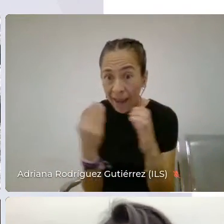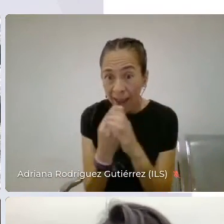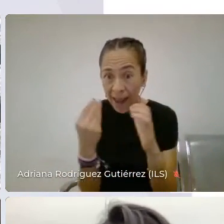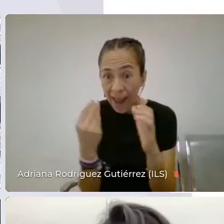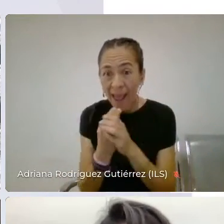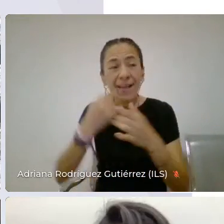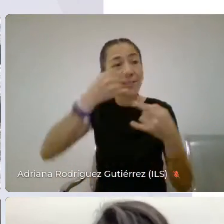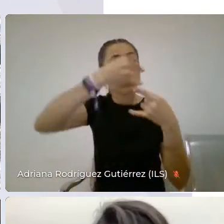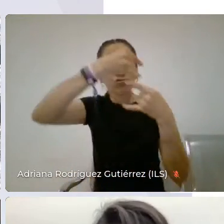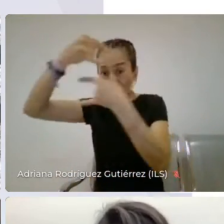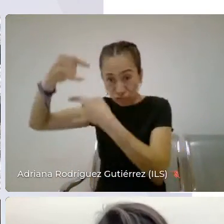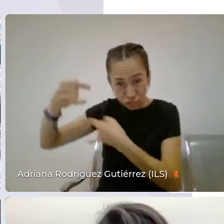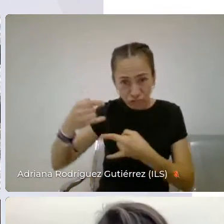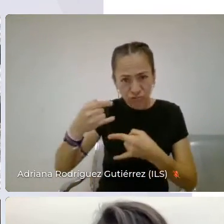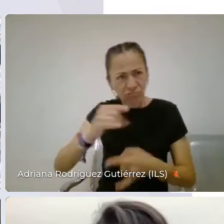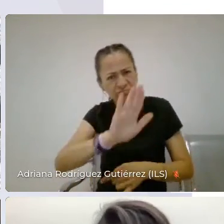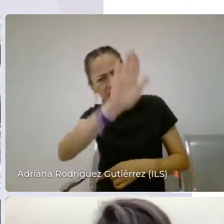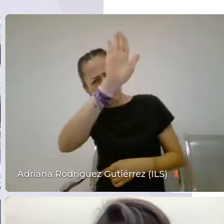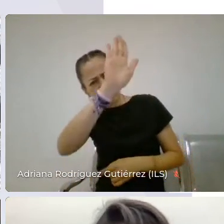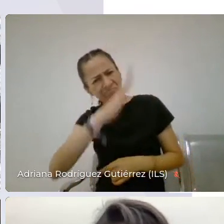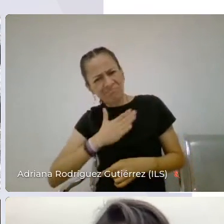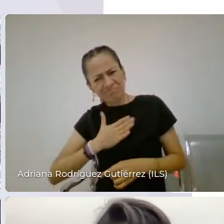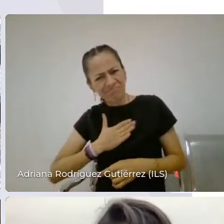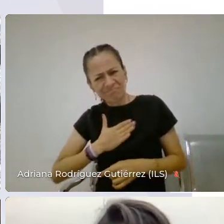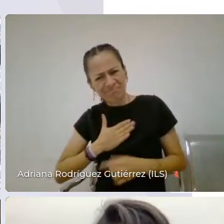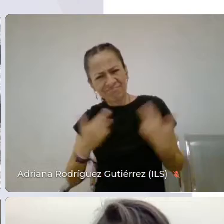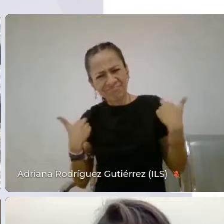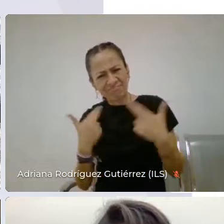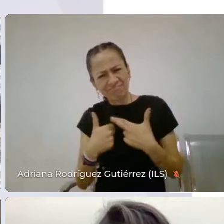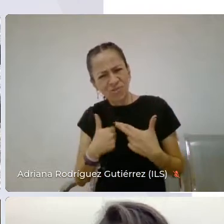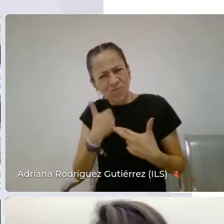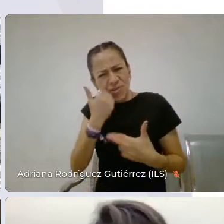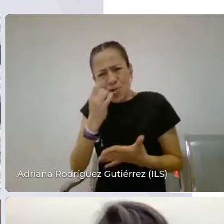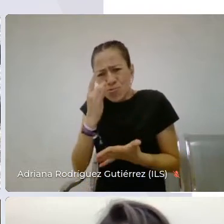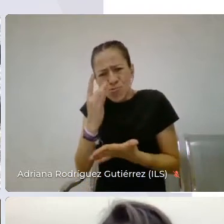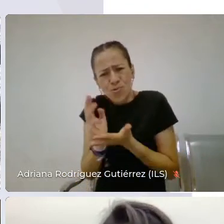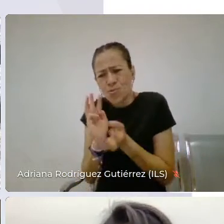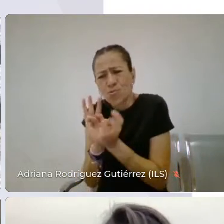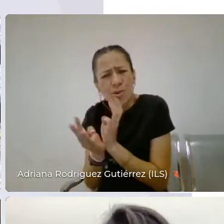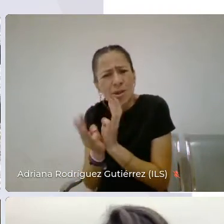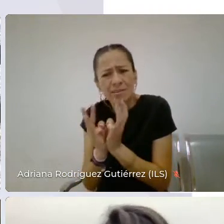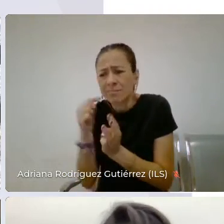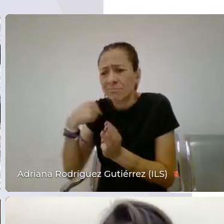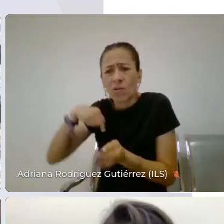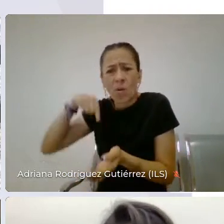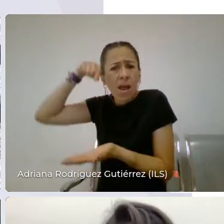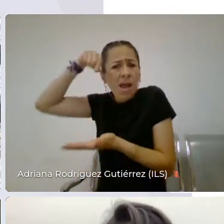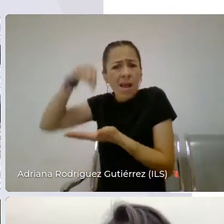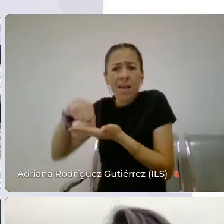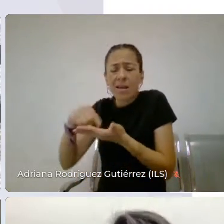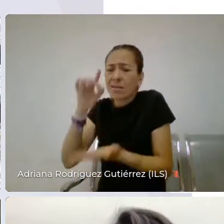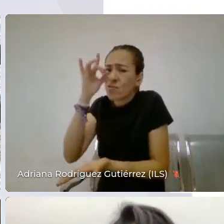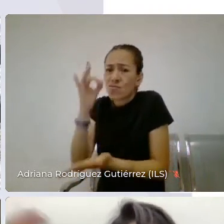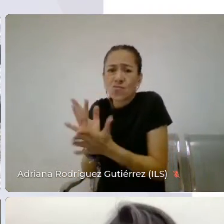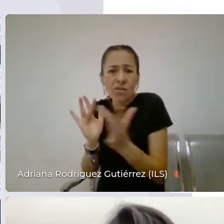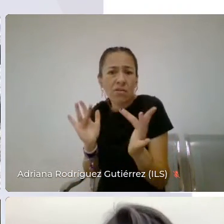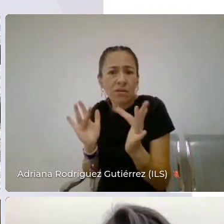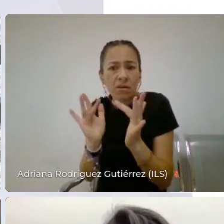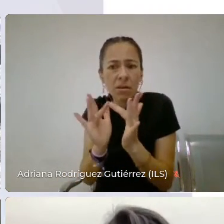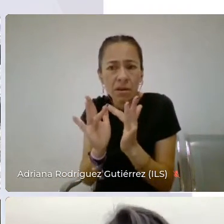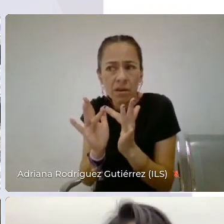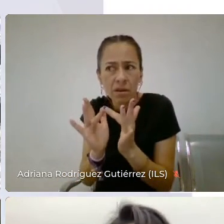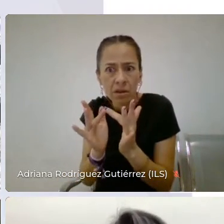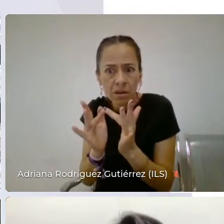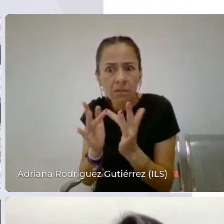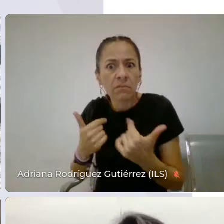profe, yo quiero verla por WhatsApp. Yo nada más me puedo conectar por WhatsApp. Ok, ¿qué hago? ¿Le digo que no puedo o